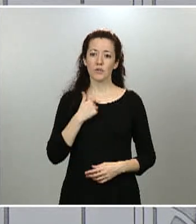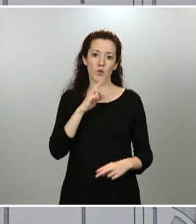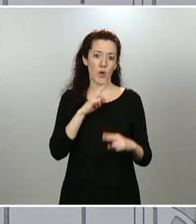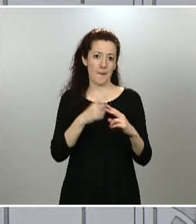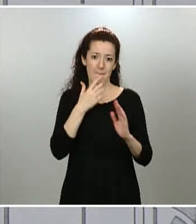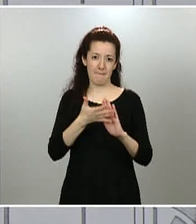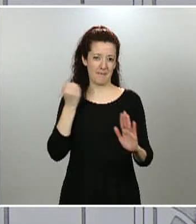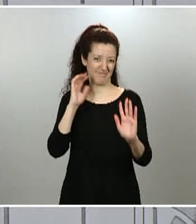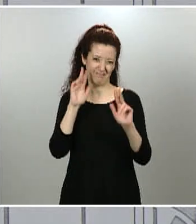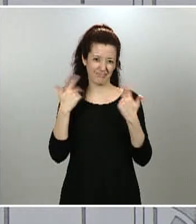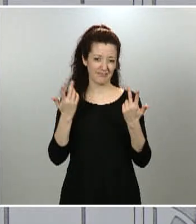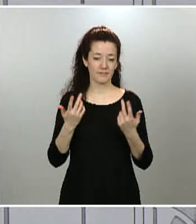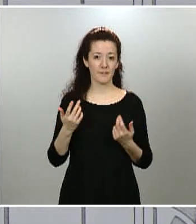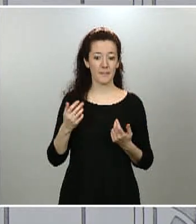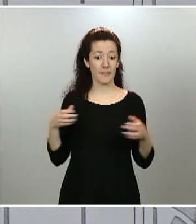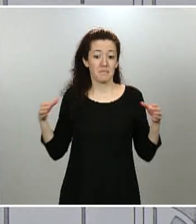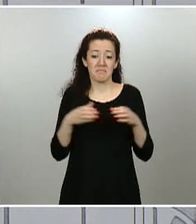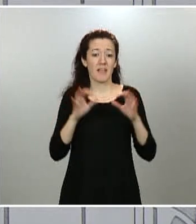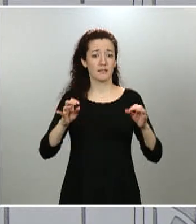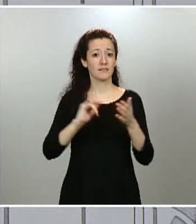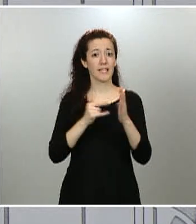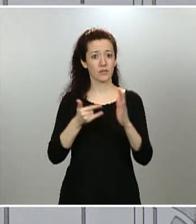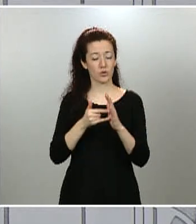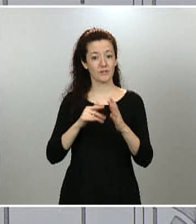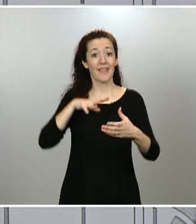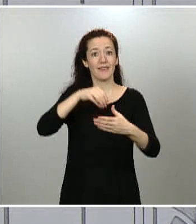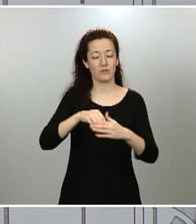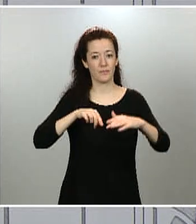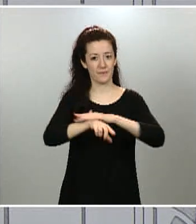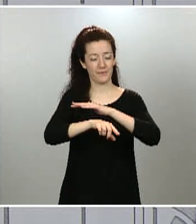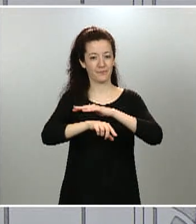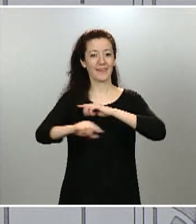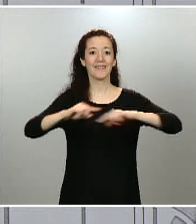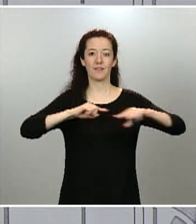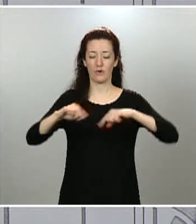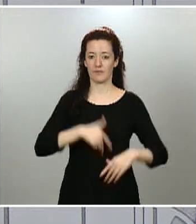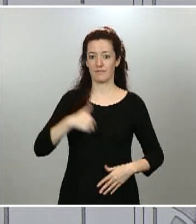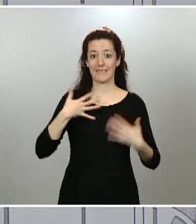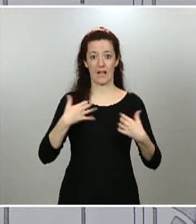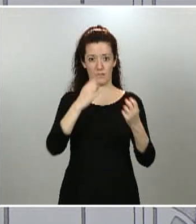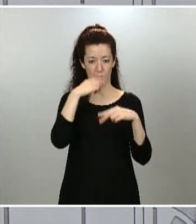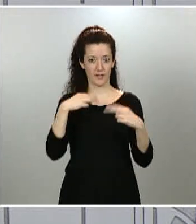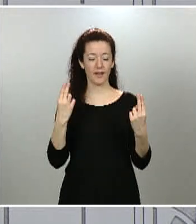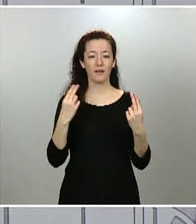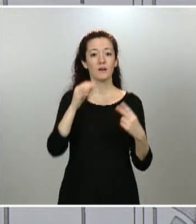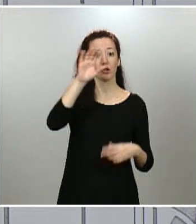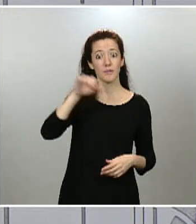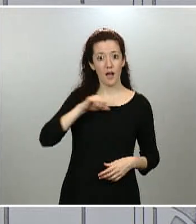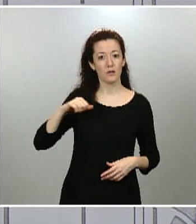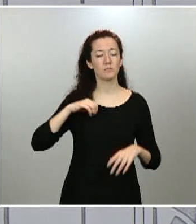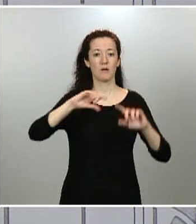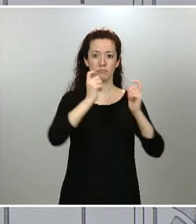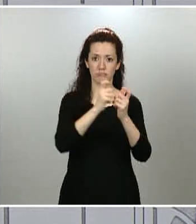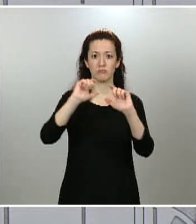trabajan en la Dirección General de Salud Pública, que están trabajando muy estrechamente cada uno de ellos con la comunidad que les corresponde. Es un equipo, si no recuerdo